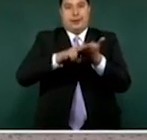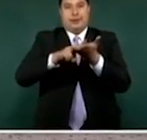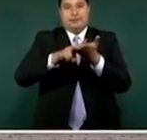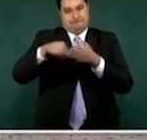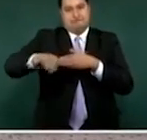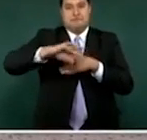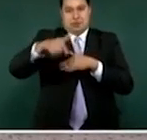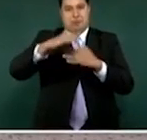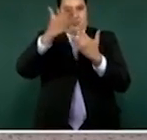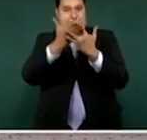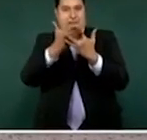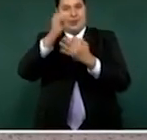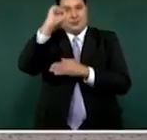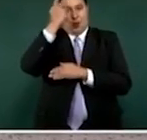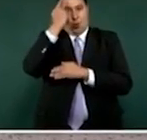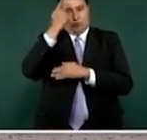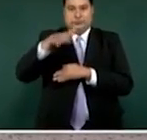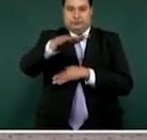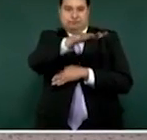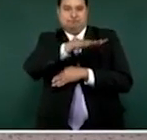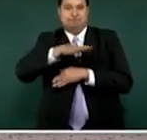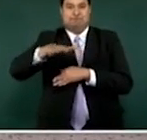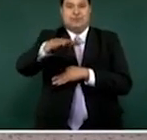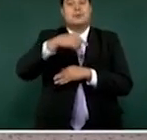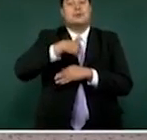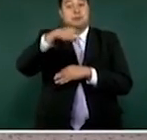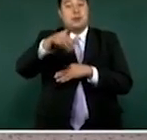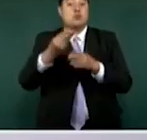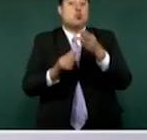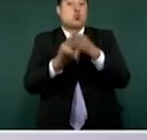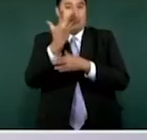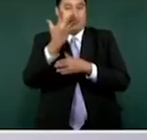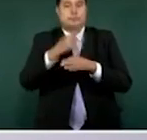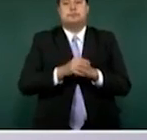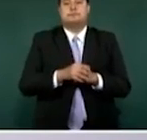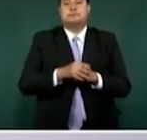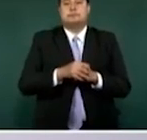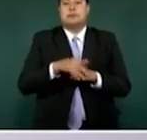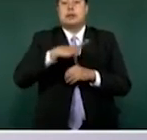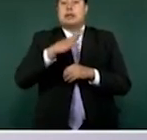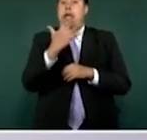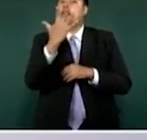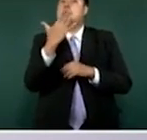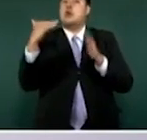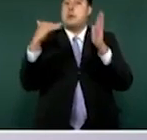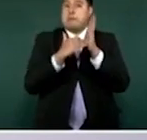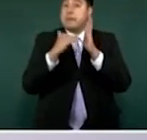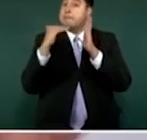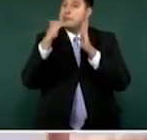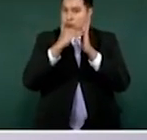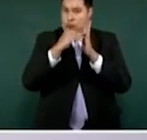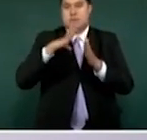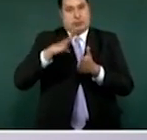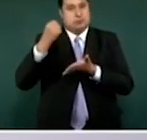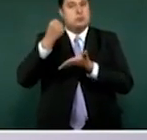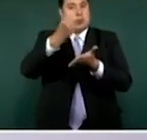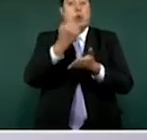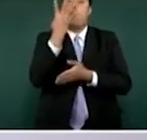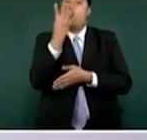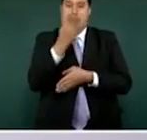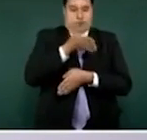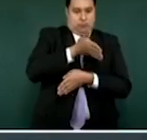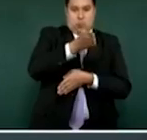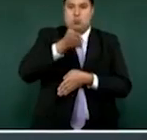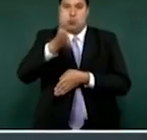media también es un beneficio muy importante ahí para toda esta región. Van a ser más de 5,000 millones de pesos, van a ser 4 carriles, es